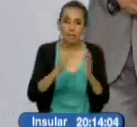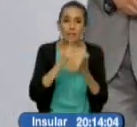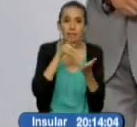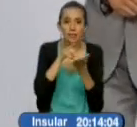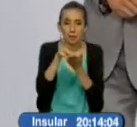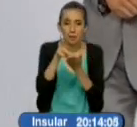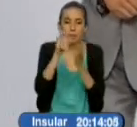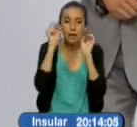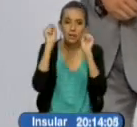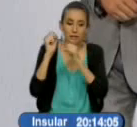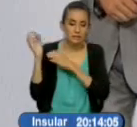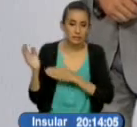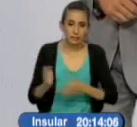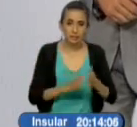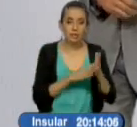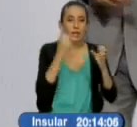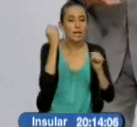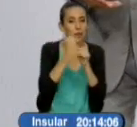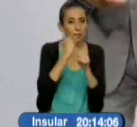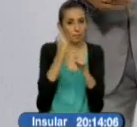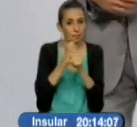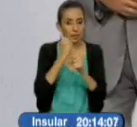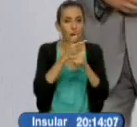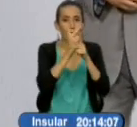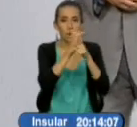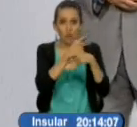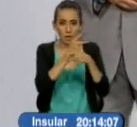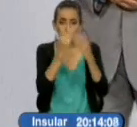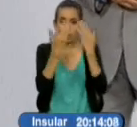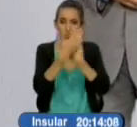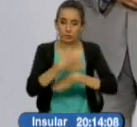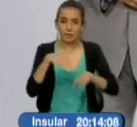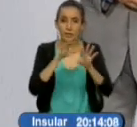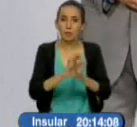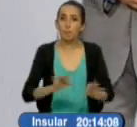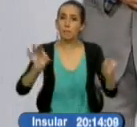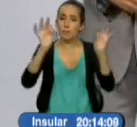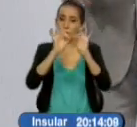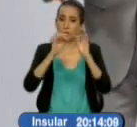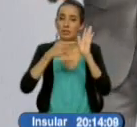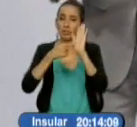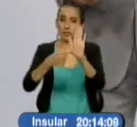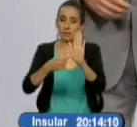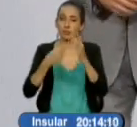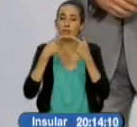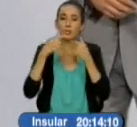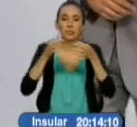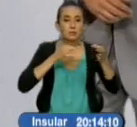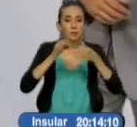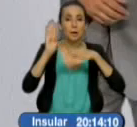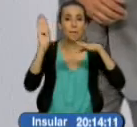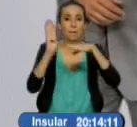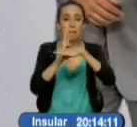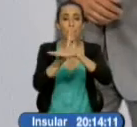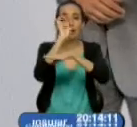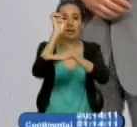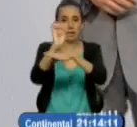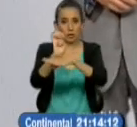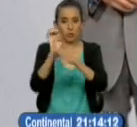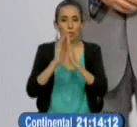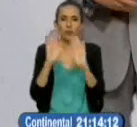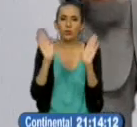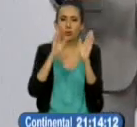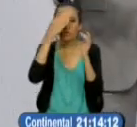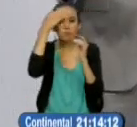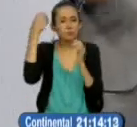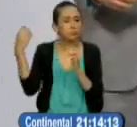macroeconómicos, dinamiza el empleo, la producción. Y finalmente, es importante mencionar que Ban Ecuador no descuidará su segmento